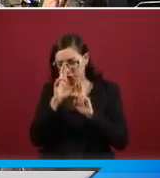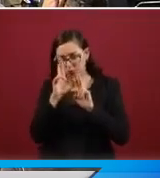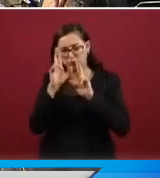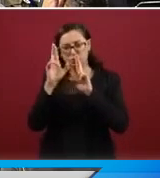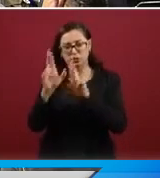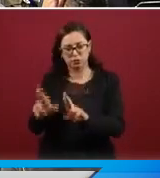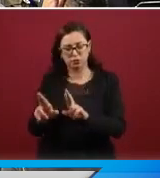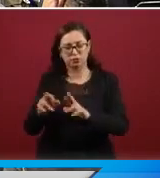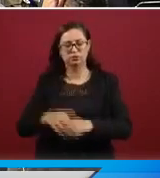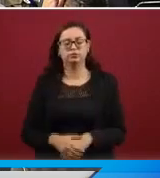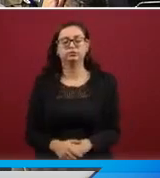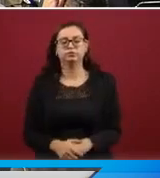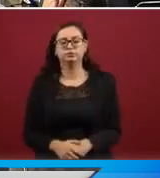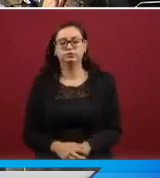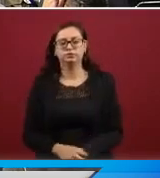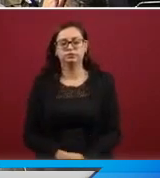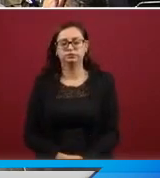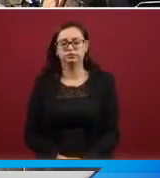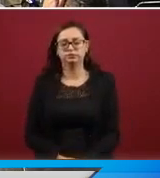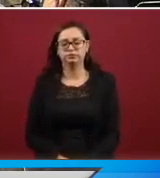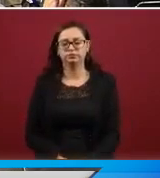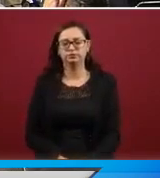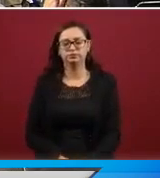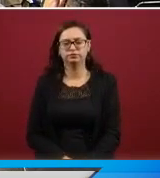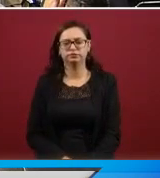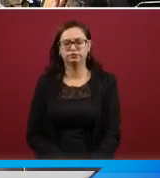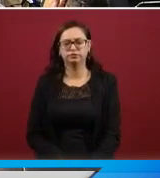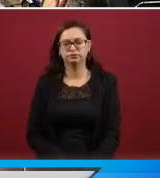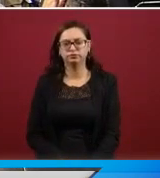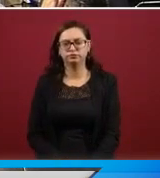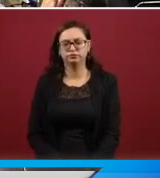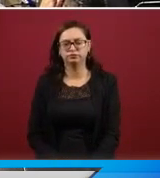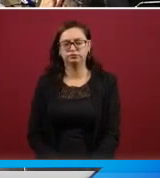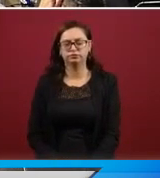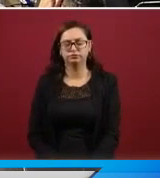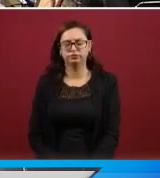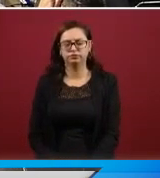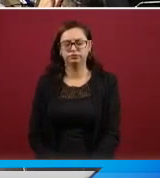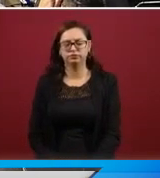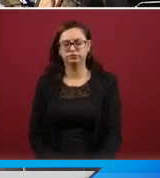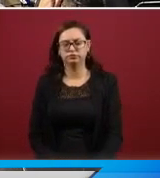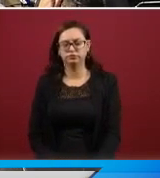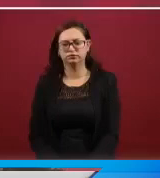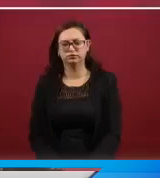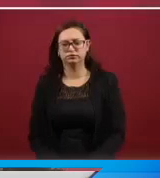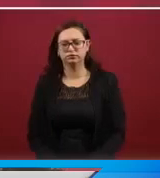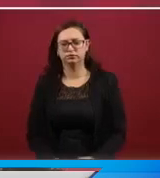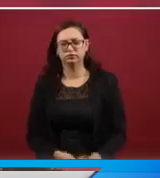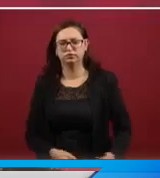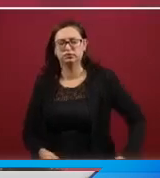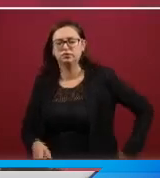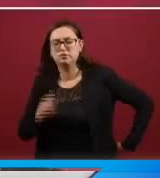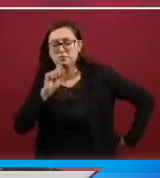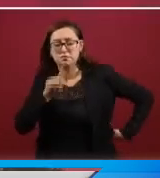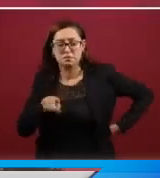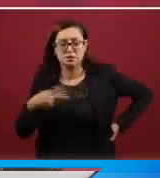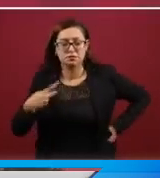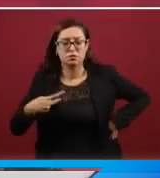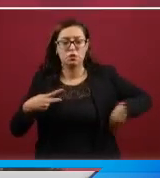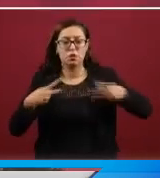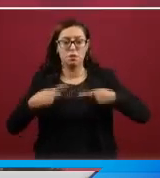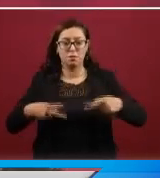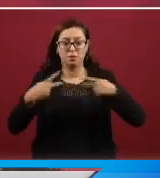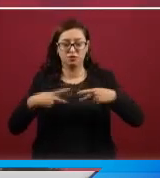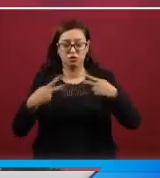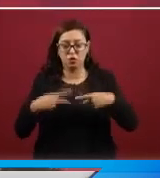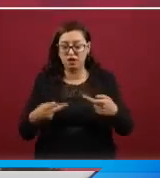y 327 migrantes ya trabajando a la espera de la respuesta de su solicitud de asilo de Estados Unidos. Se trabaja estrechamente con los países